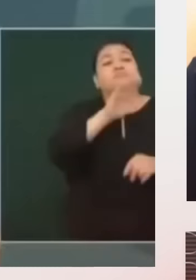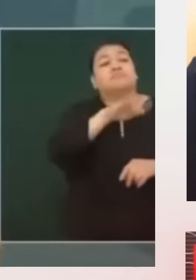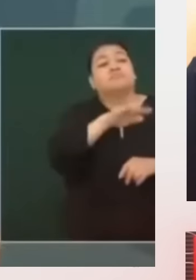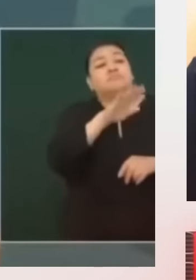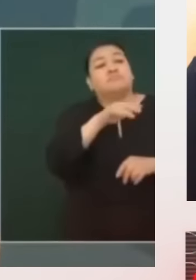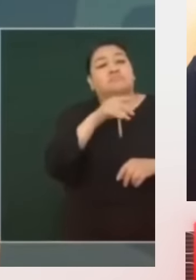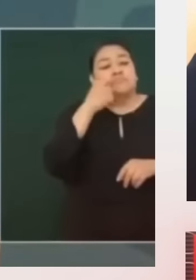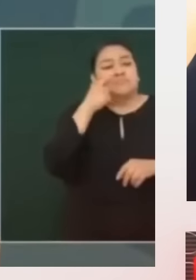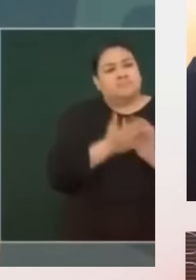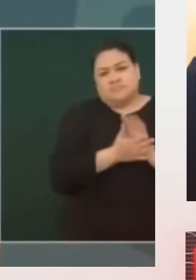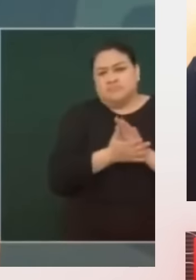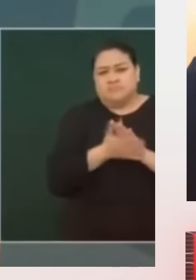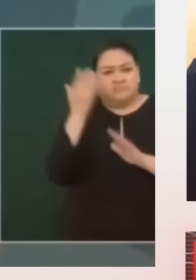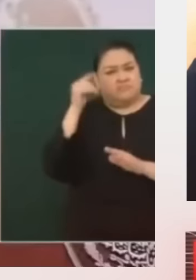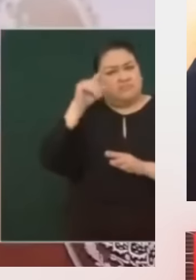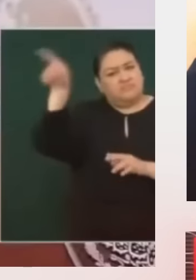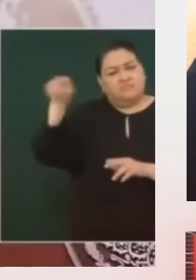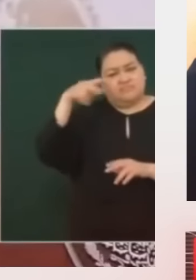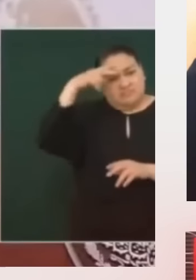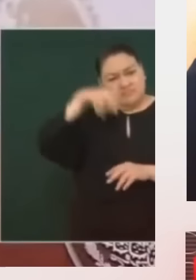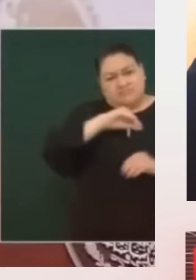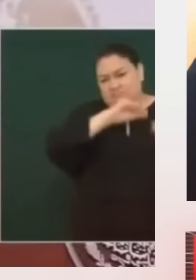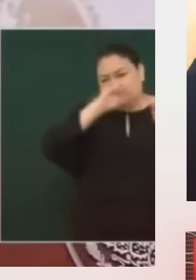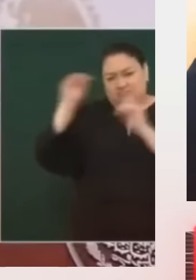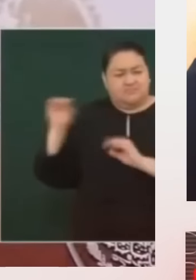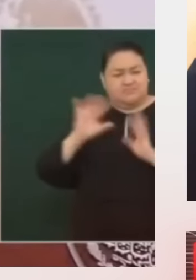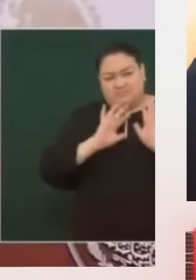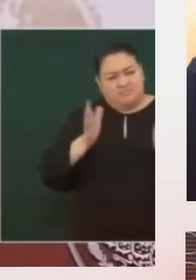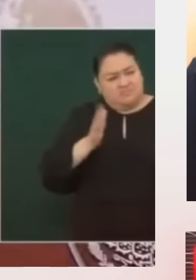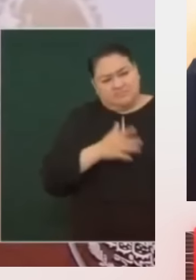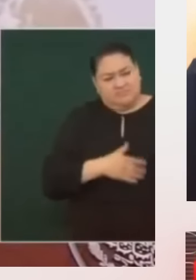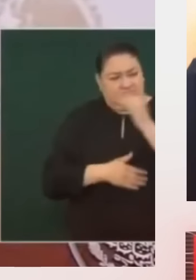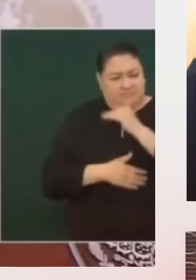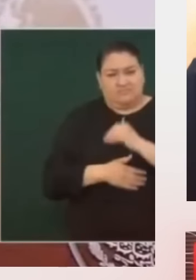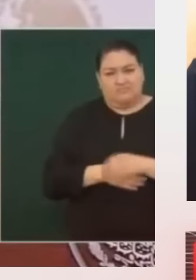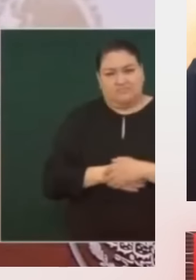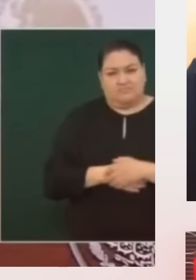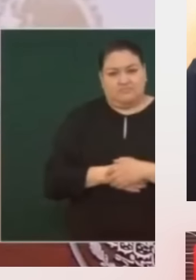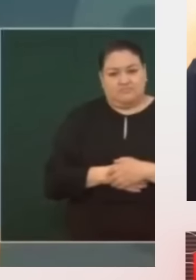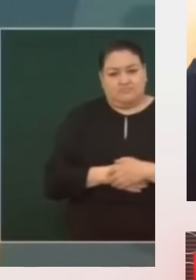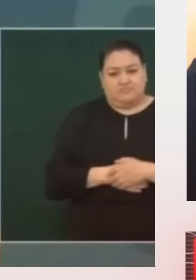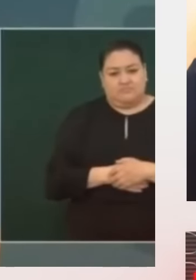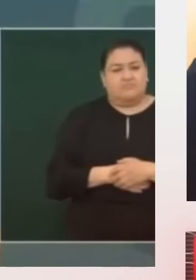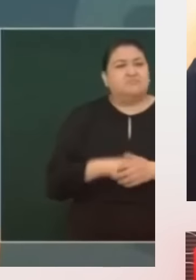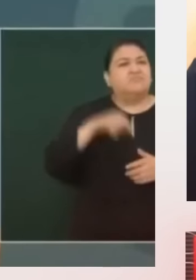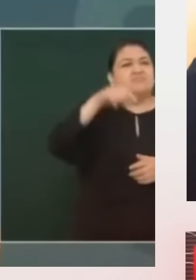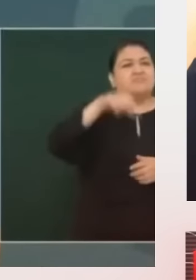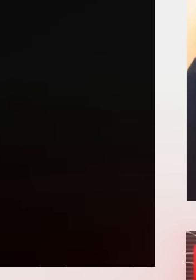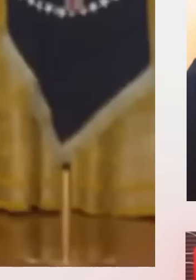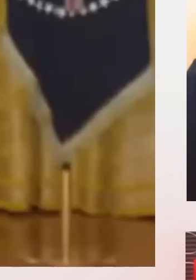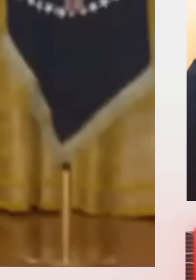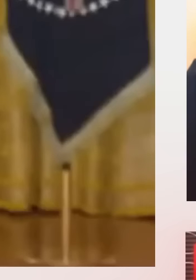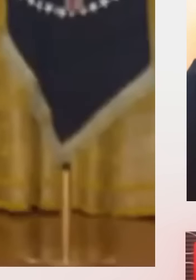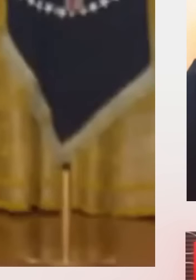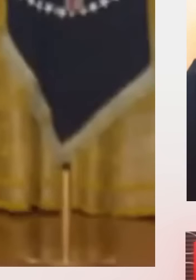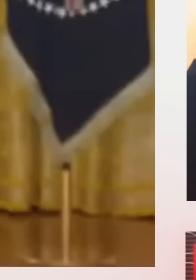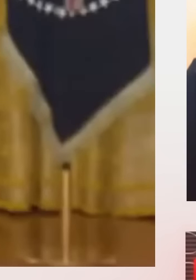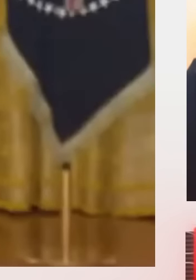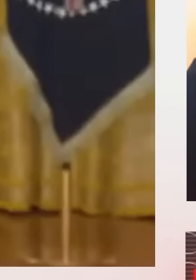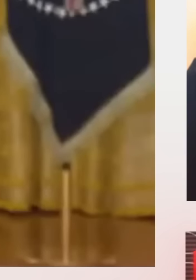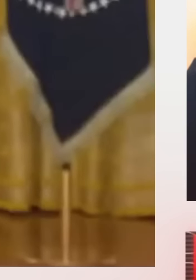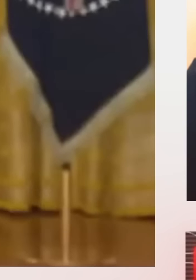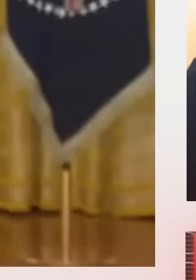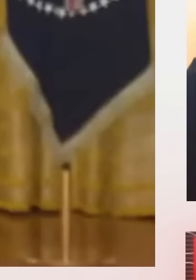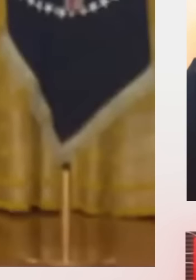2017 y hay empleos y un avance económico significativo, y eso trae también lo que ha sido un reto para la